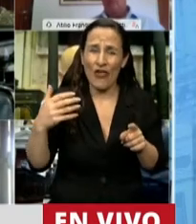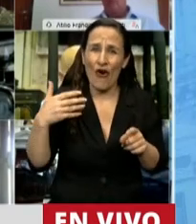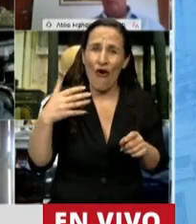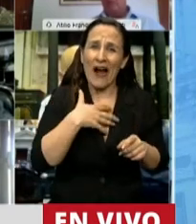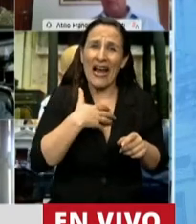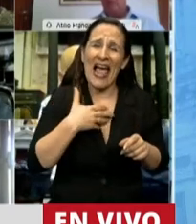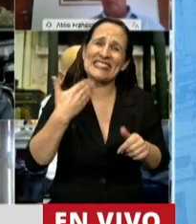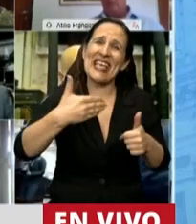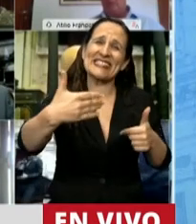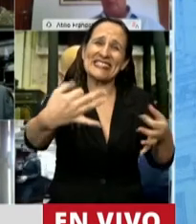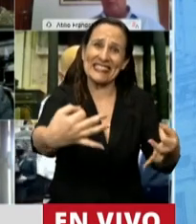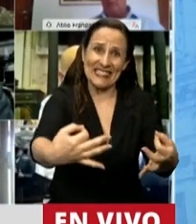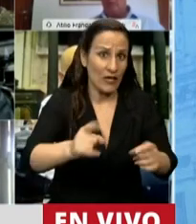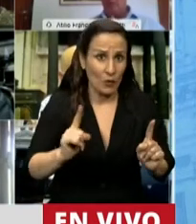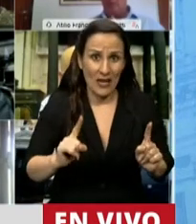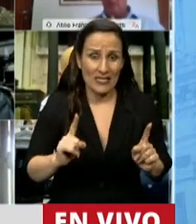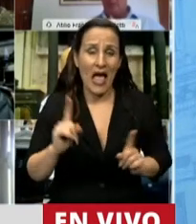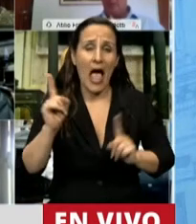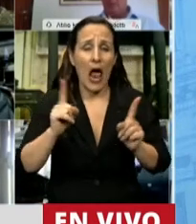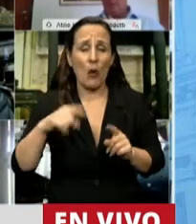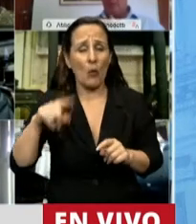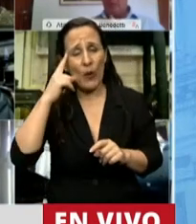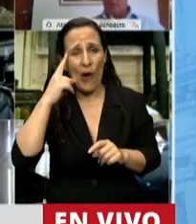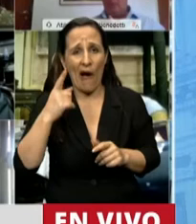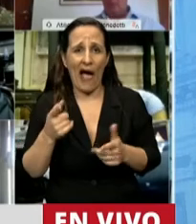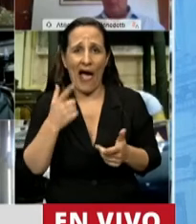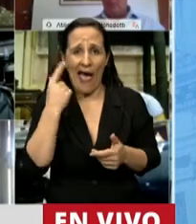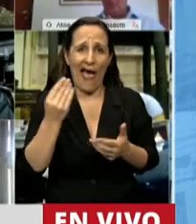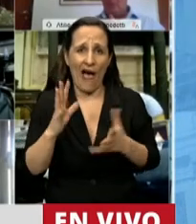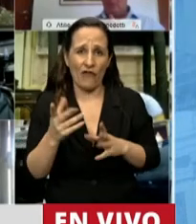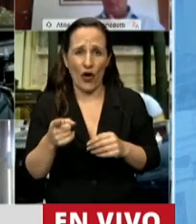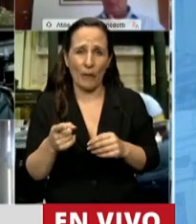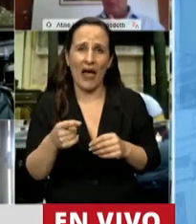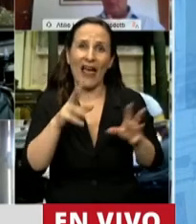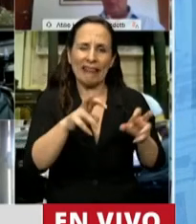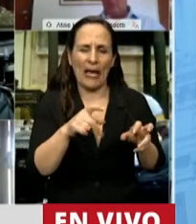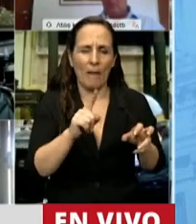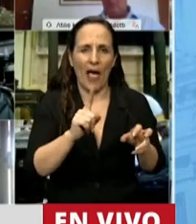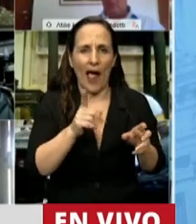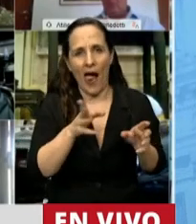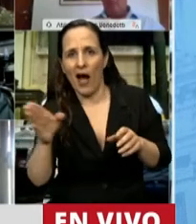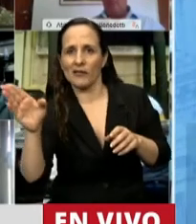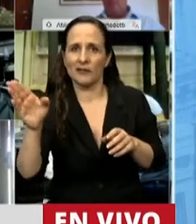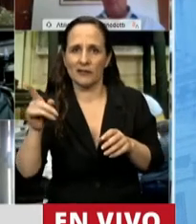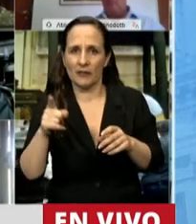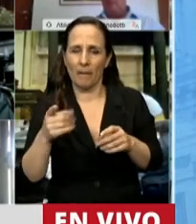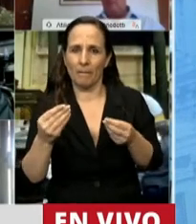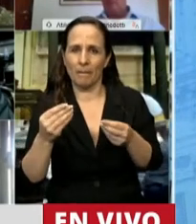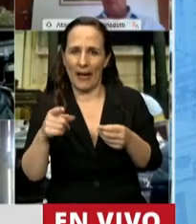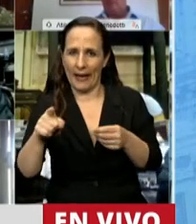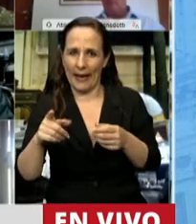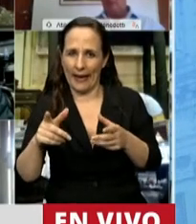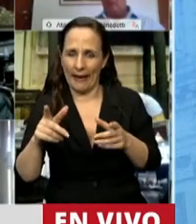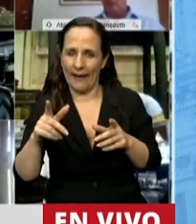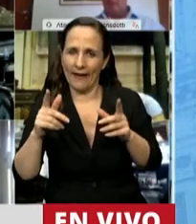creen que es pícaro desviar los temas sensibles buscando chivos expiatorios para evitar un costo político. Yo no